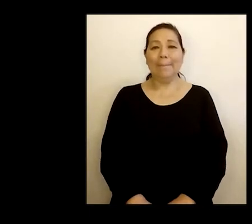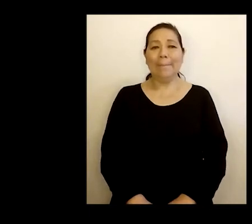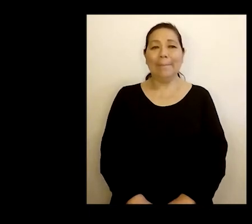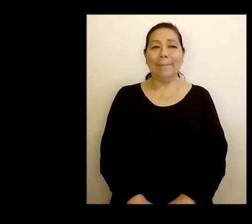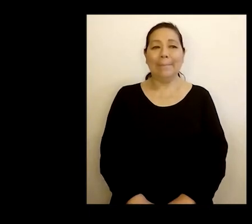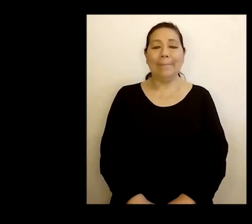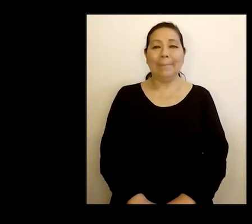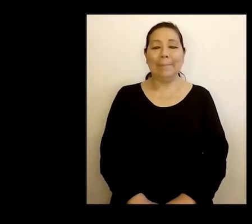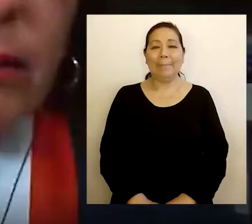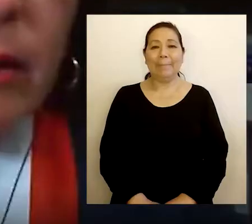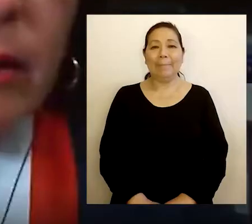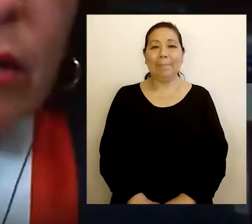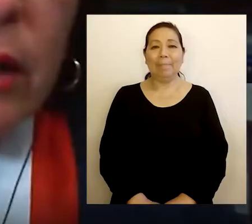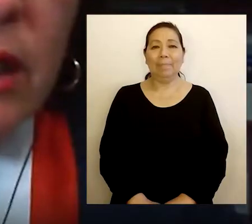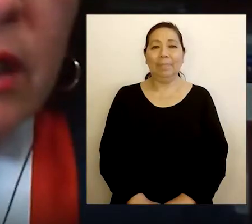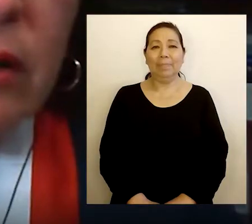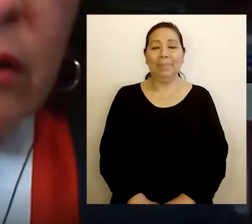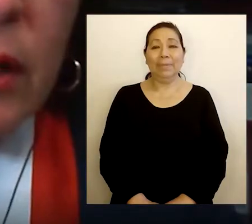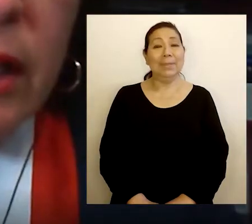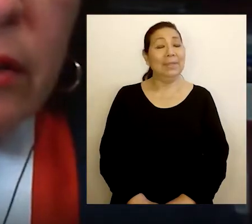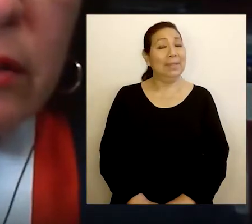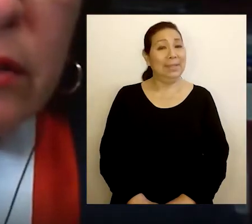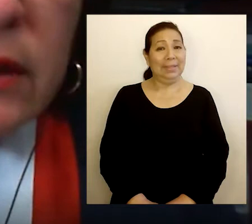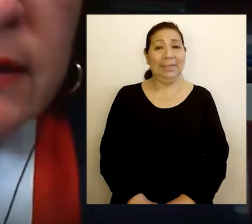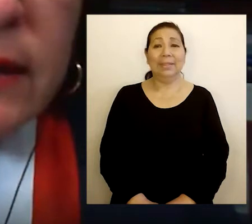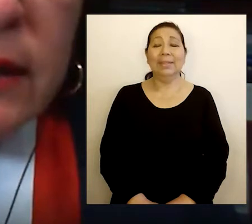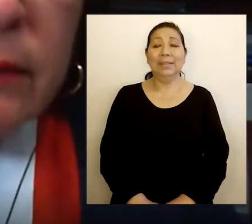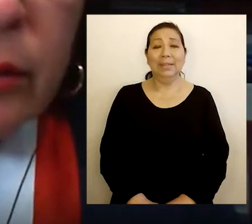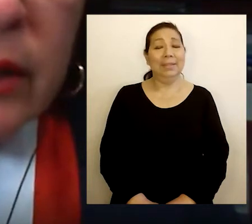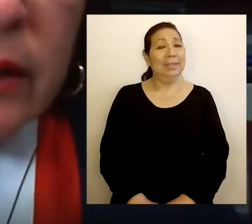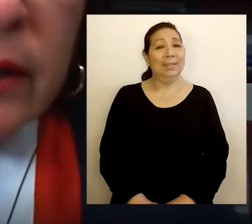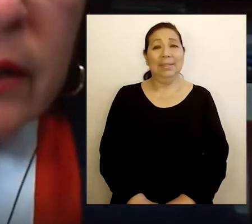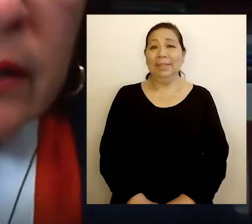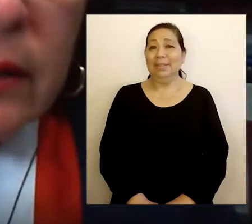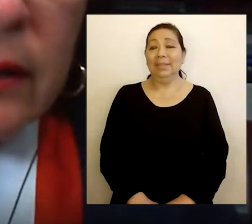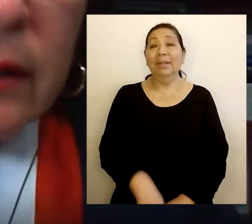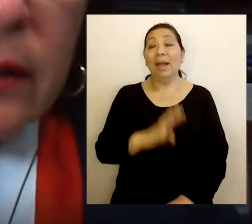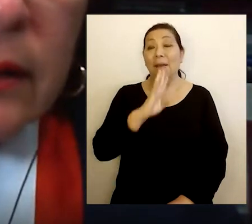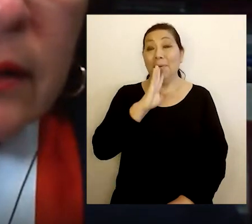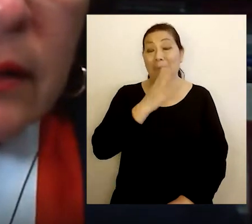Sí. Hay un problema con el micro, abogado. No sé si puede